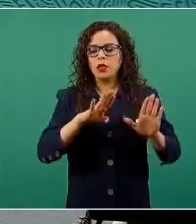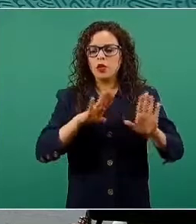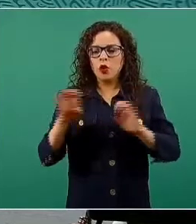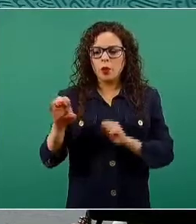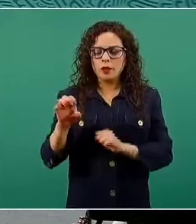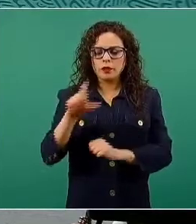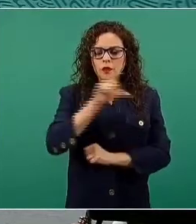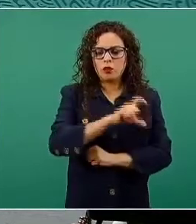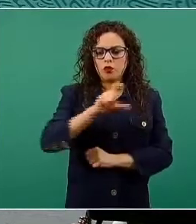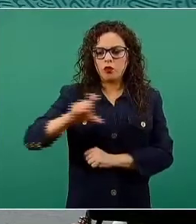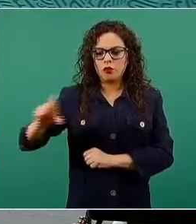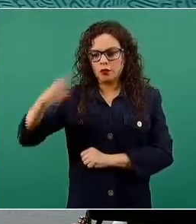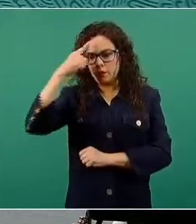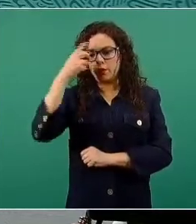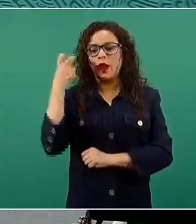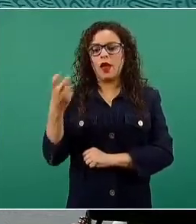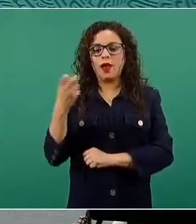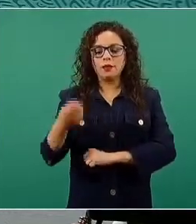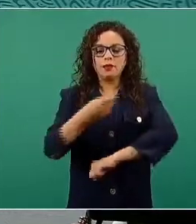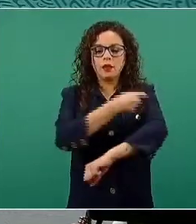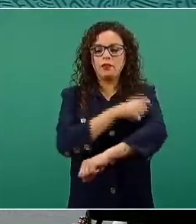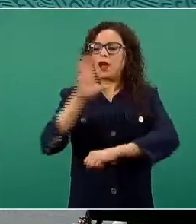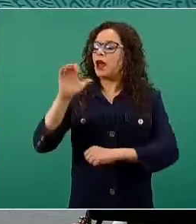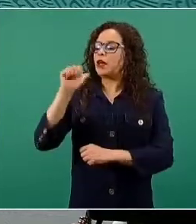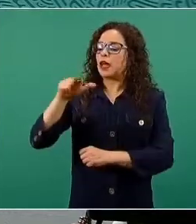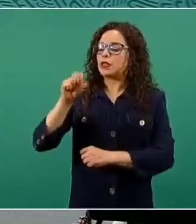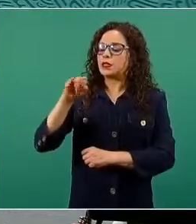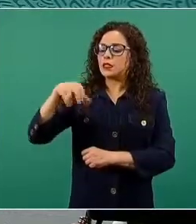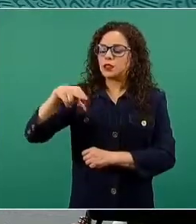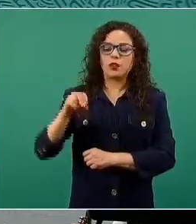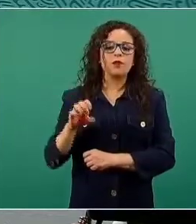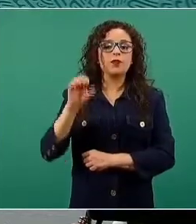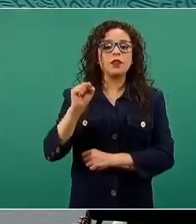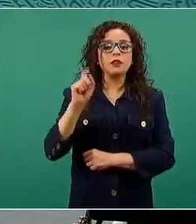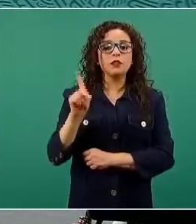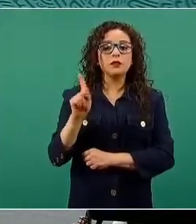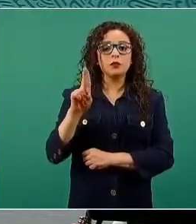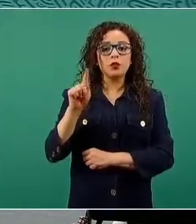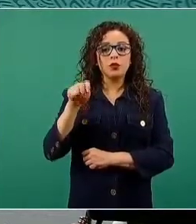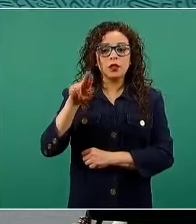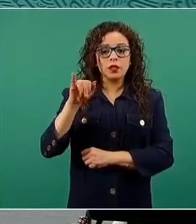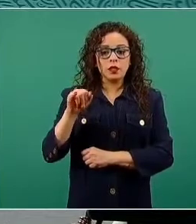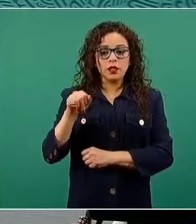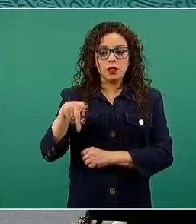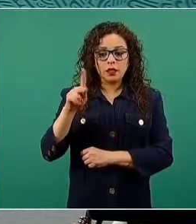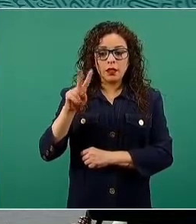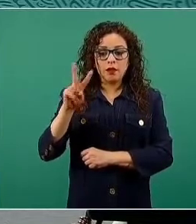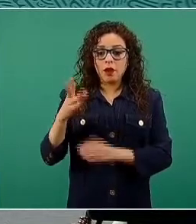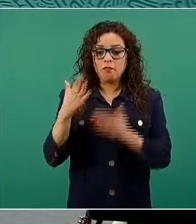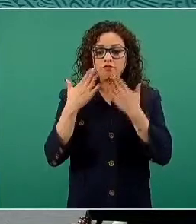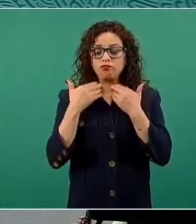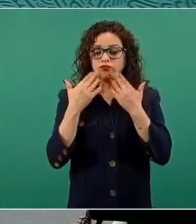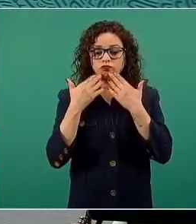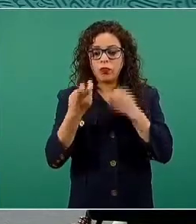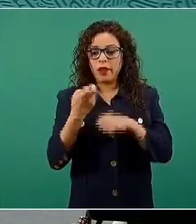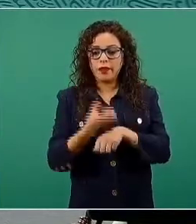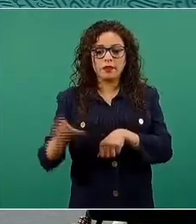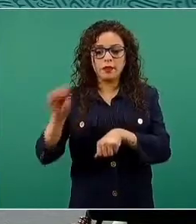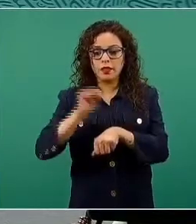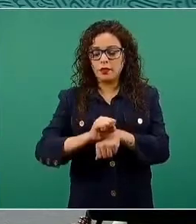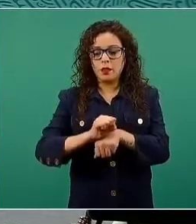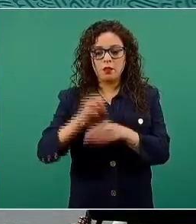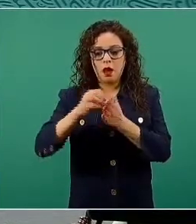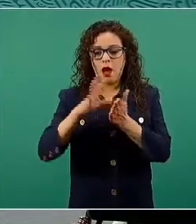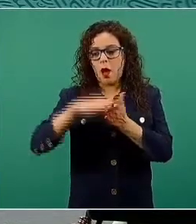856.900 dosis de la vacuna CanSino. De Sputnik V no tenemos programado para esta semana, aunque está